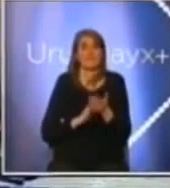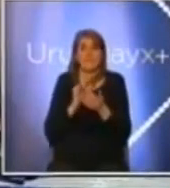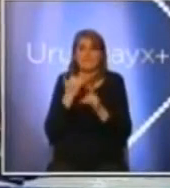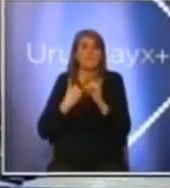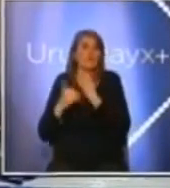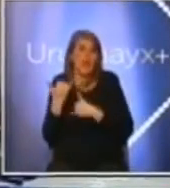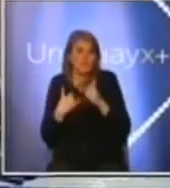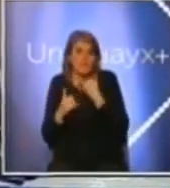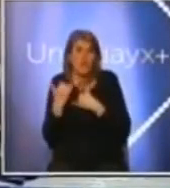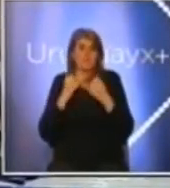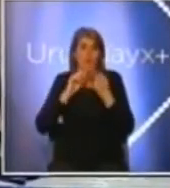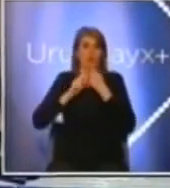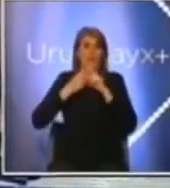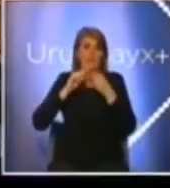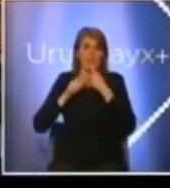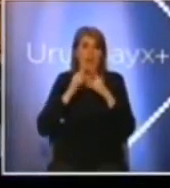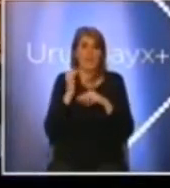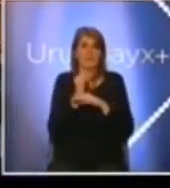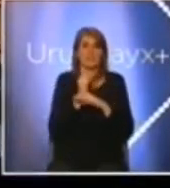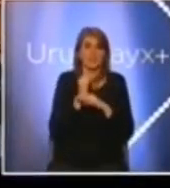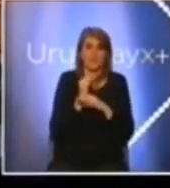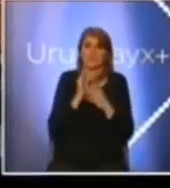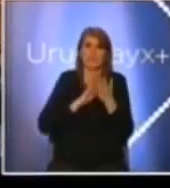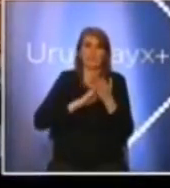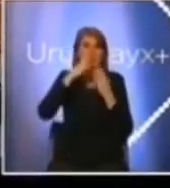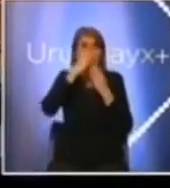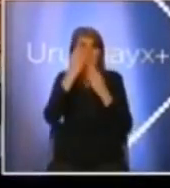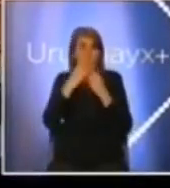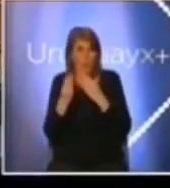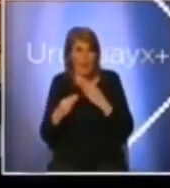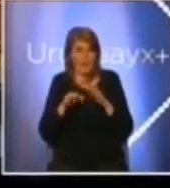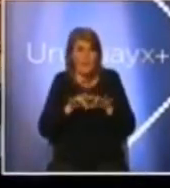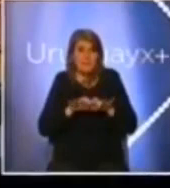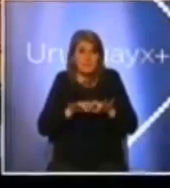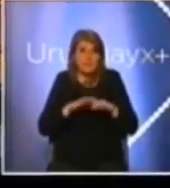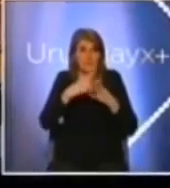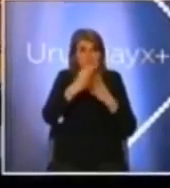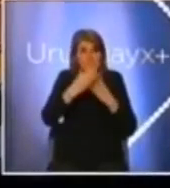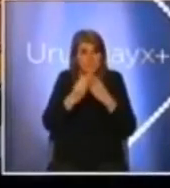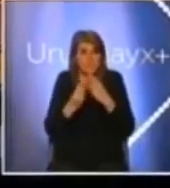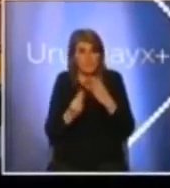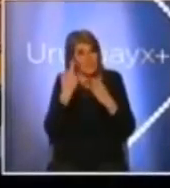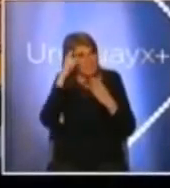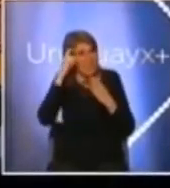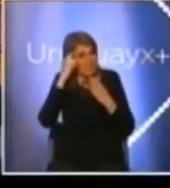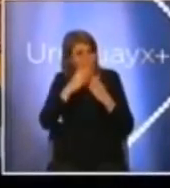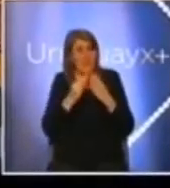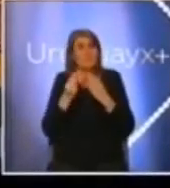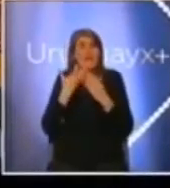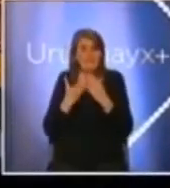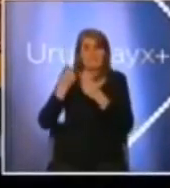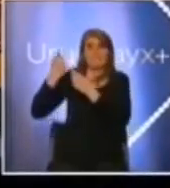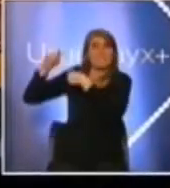generaremos acciones coordinadas con la industria del software con el objetivo de duplicar las exportaciones